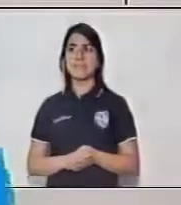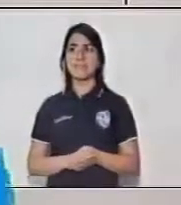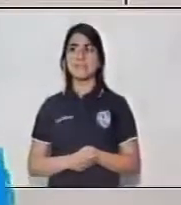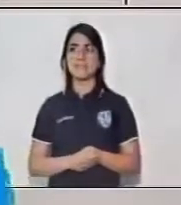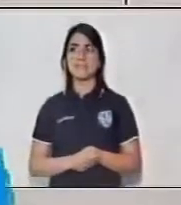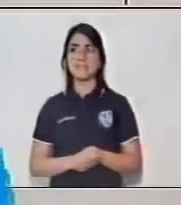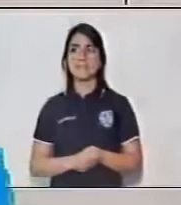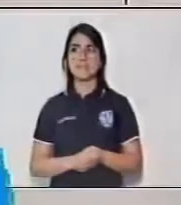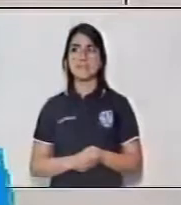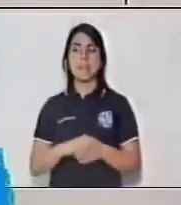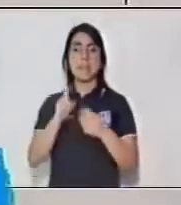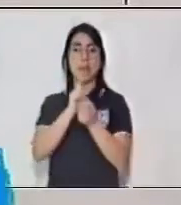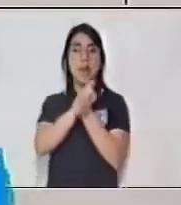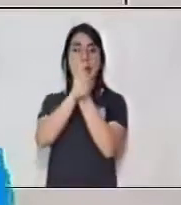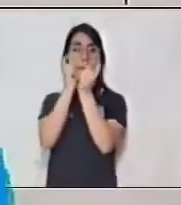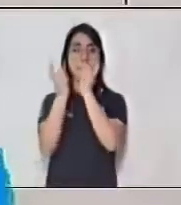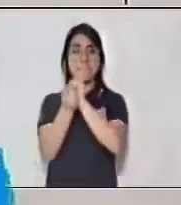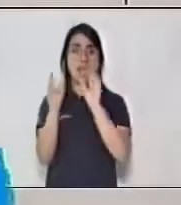escribir